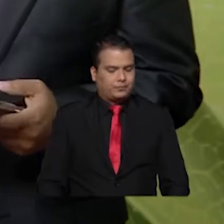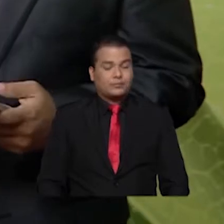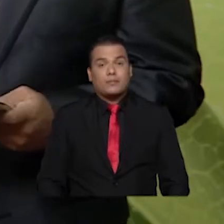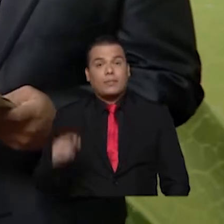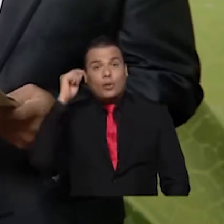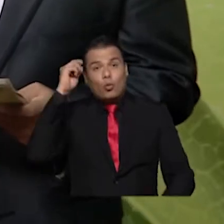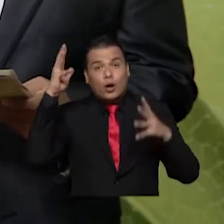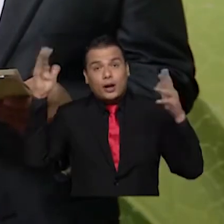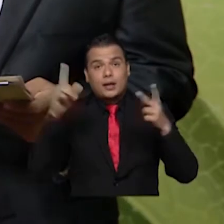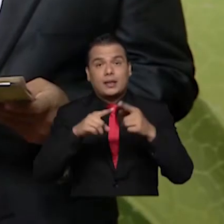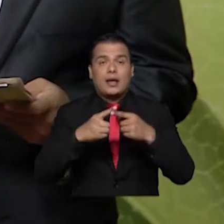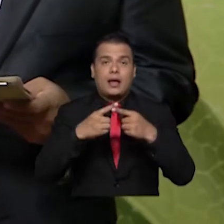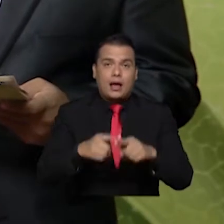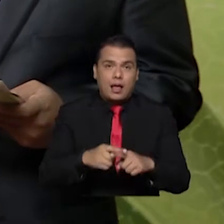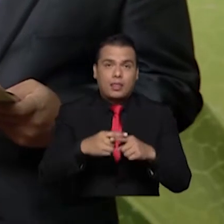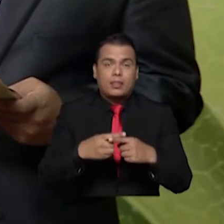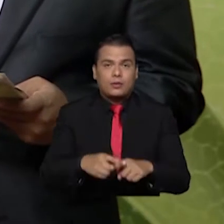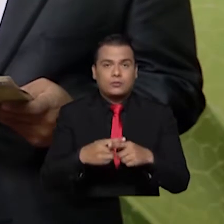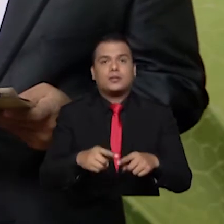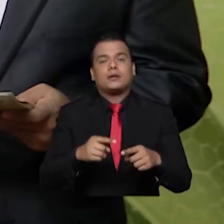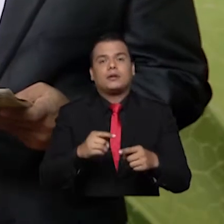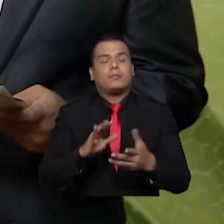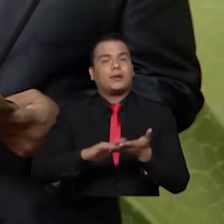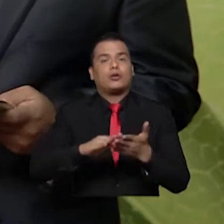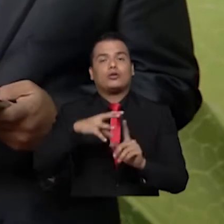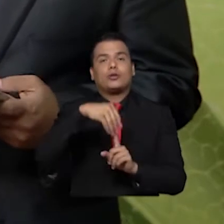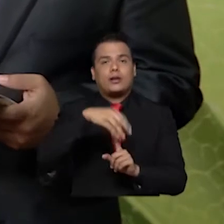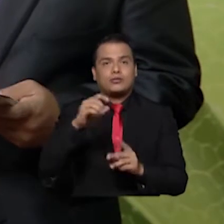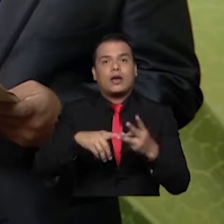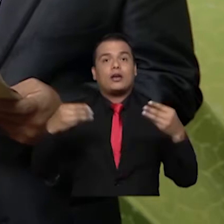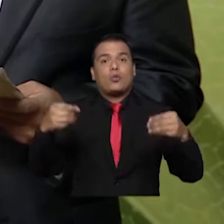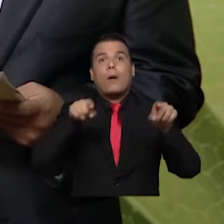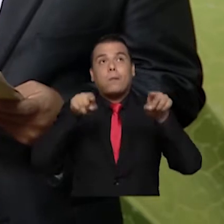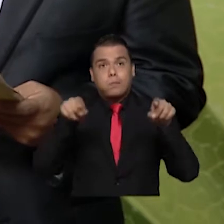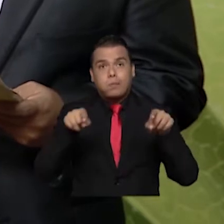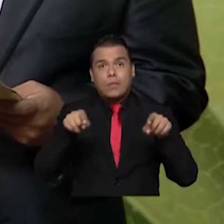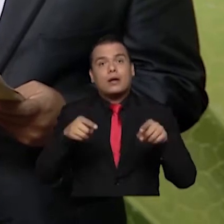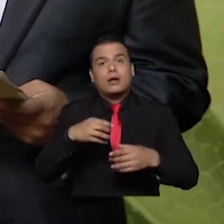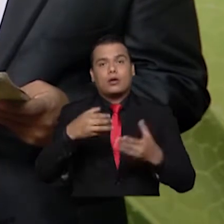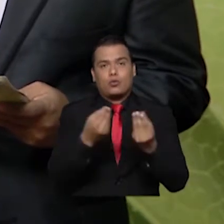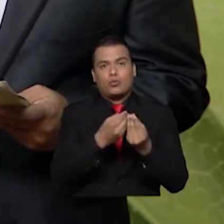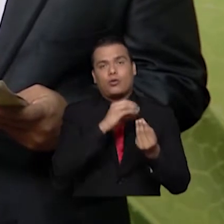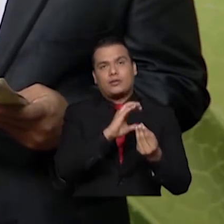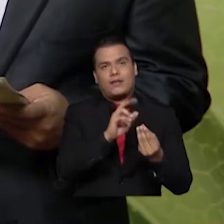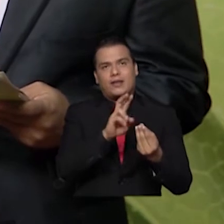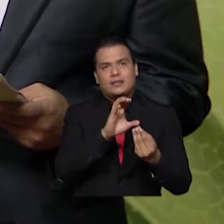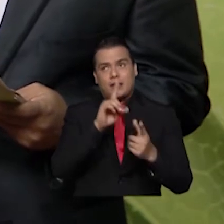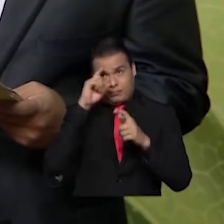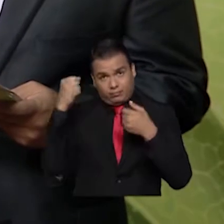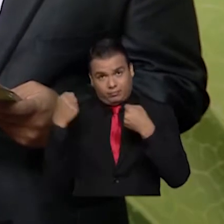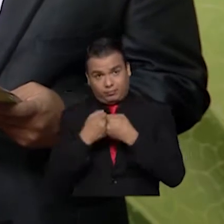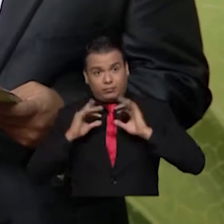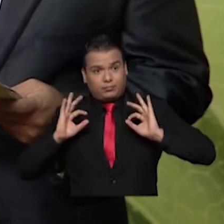en los últimos meses en bugalagrande tu lugar y andalucía la acb se ha venido adelantando trabajos ambientales junto a los batallones de alta montaña